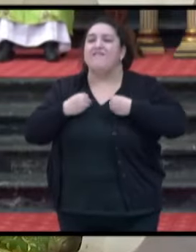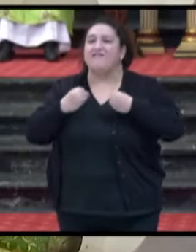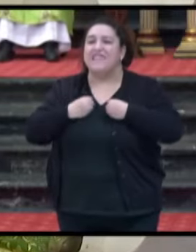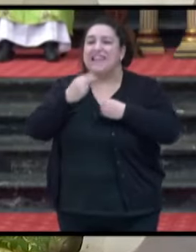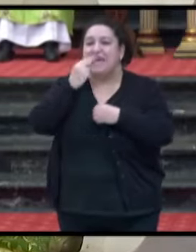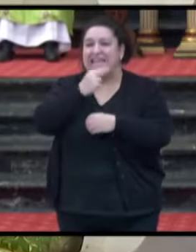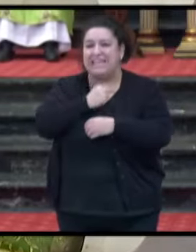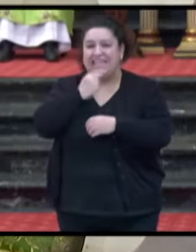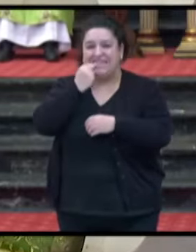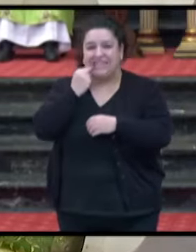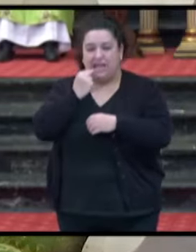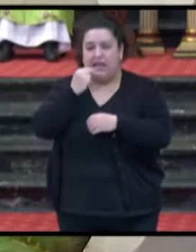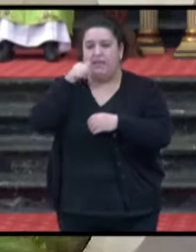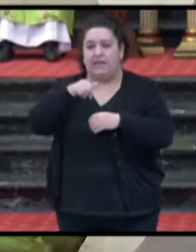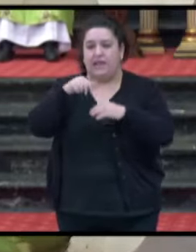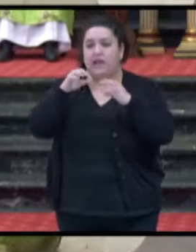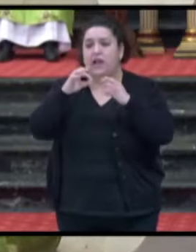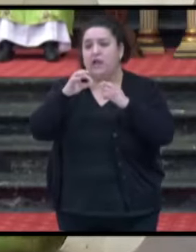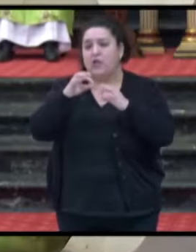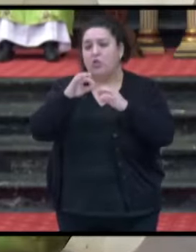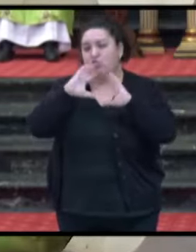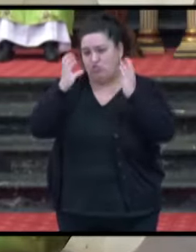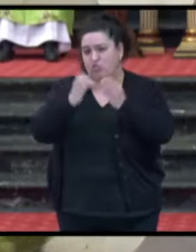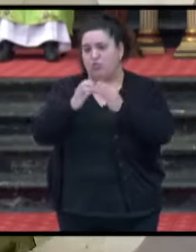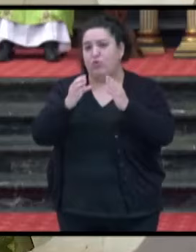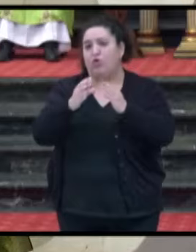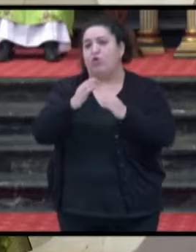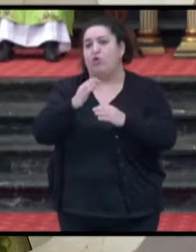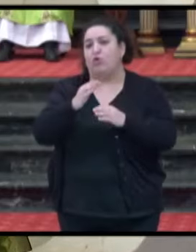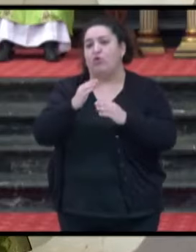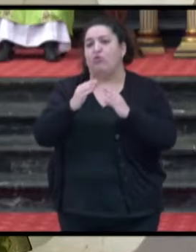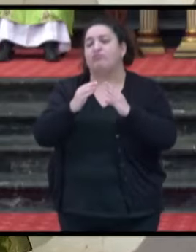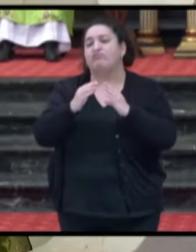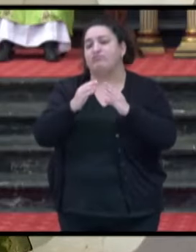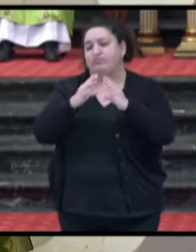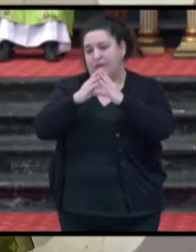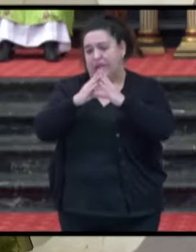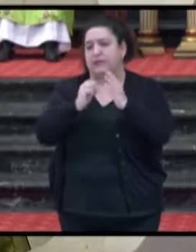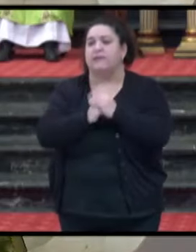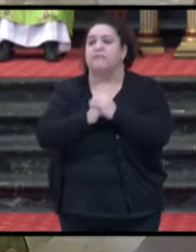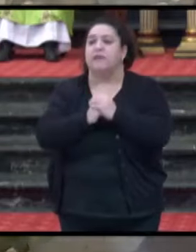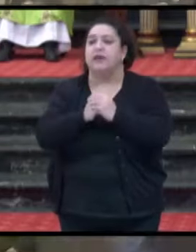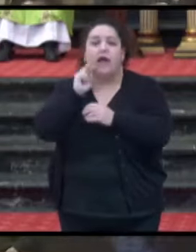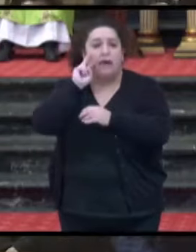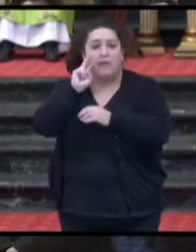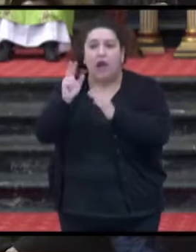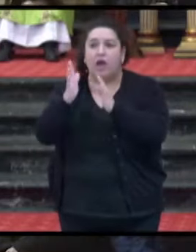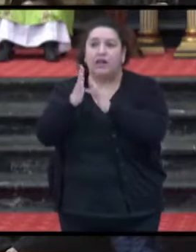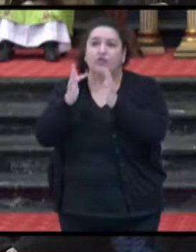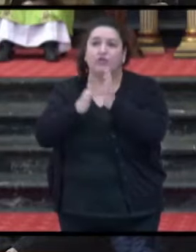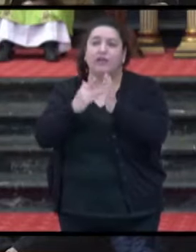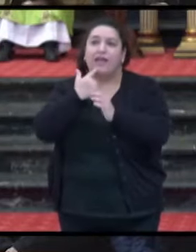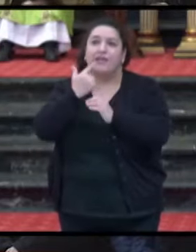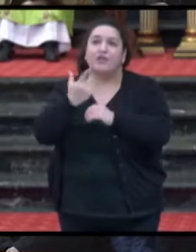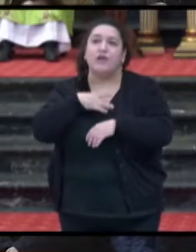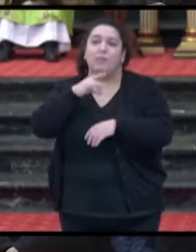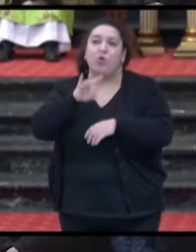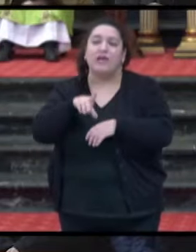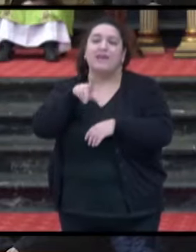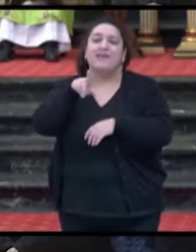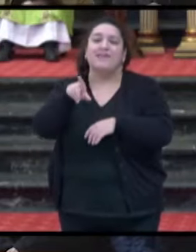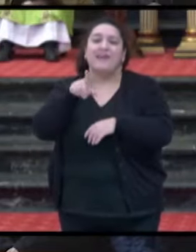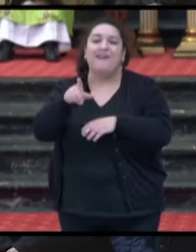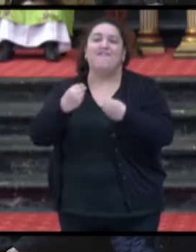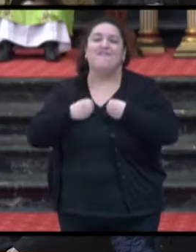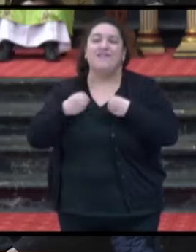Pues un miembro del hogar de Nazaret que ha entendido Mirando a Jesucristo que podía y entregó su